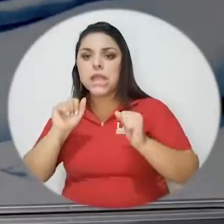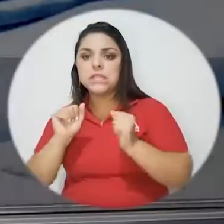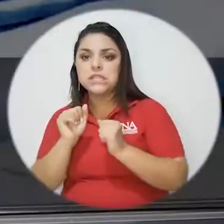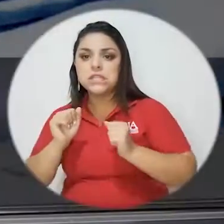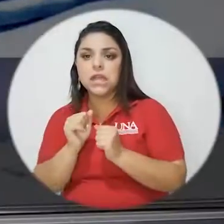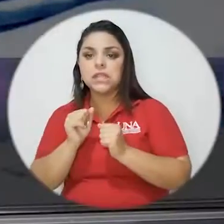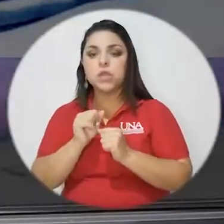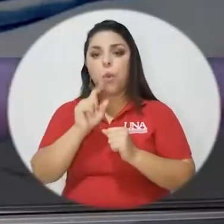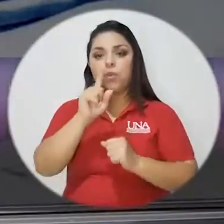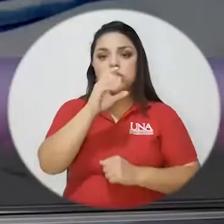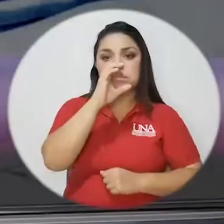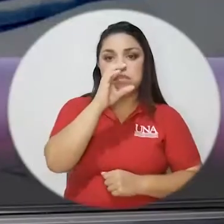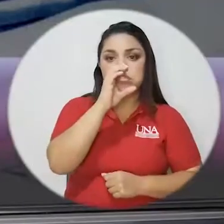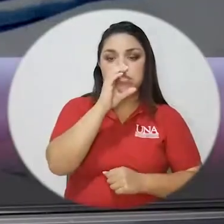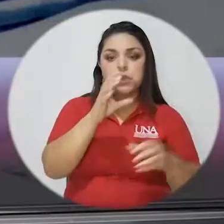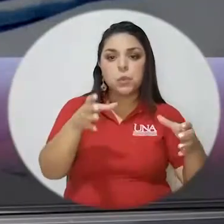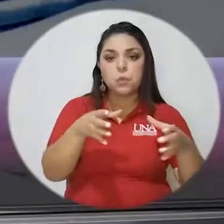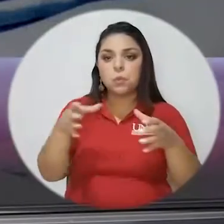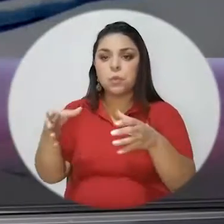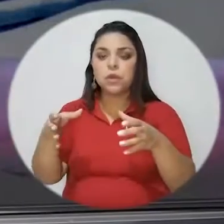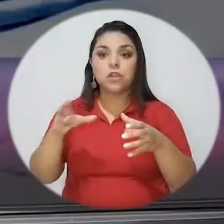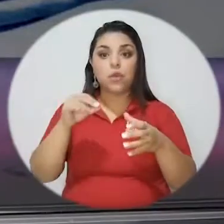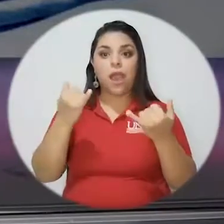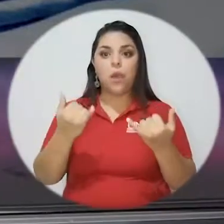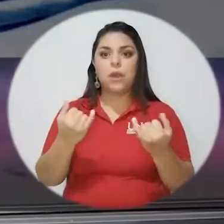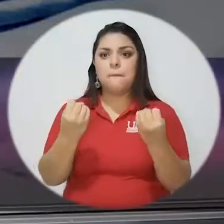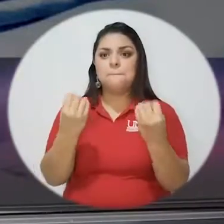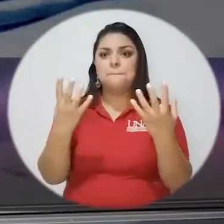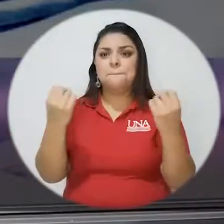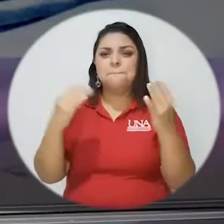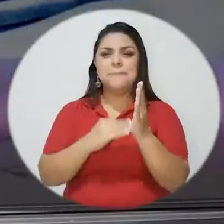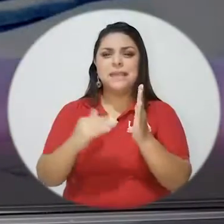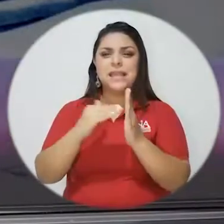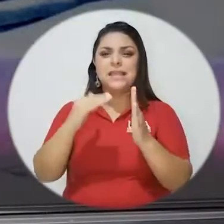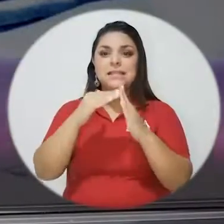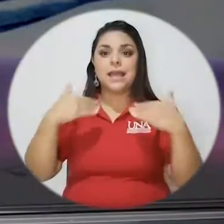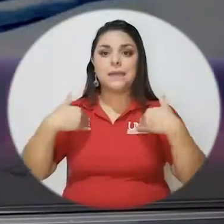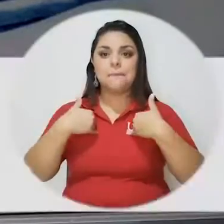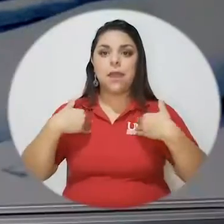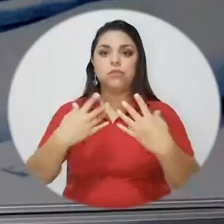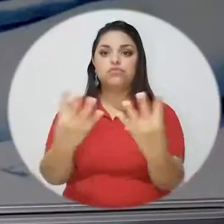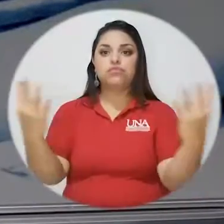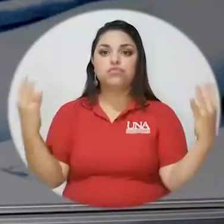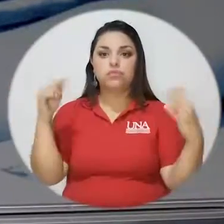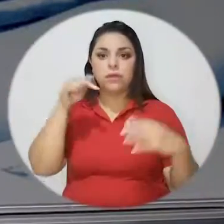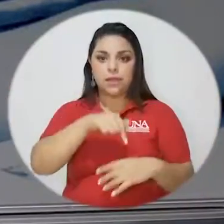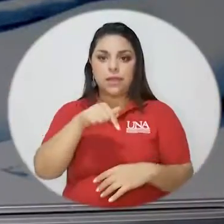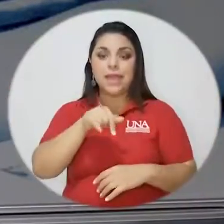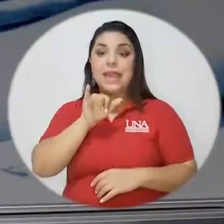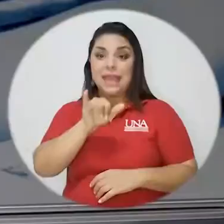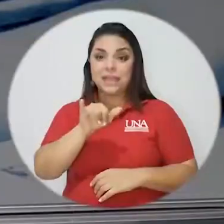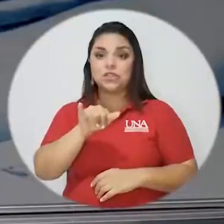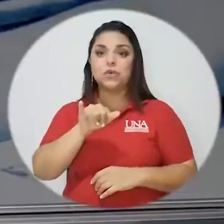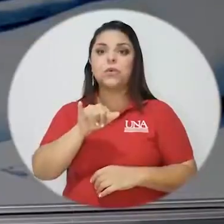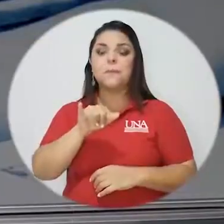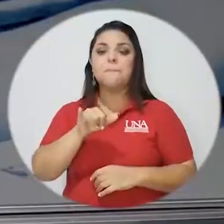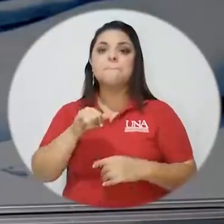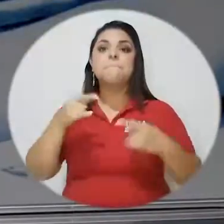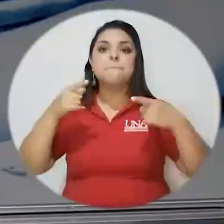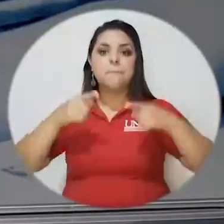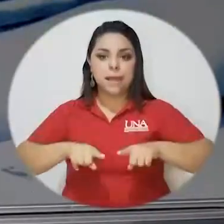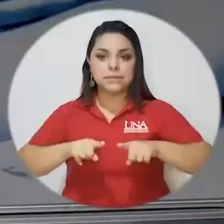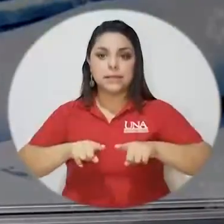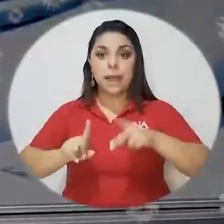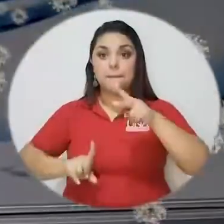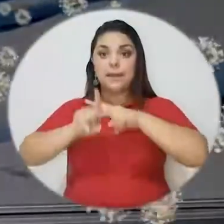y un chanchito en un corral, sino que hablamos de miles o millones de animales. Eso propicia, digámoslo así, que la aparición de